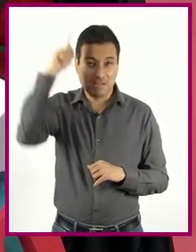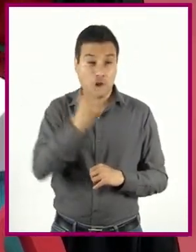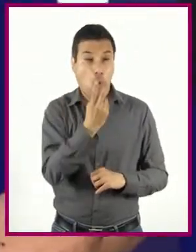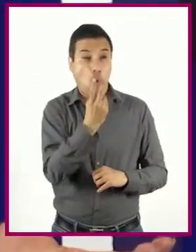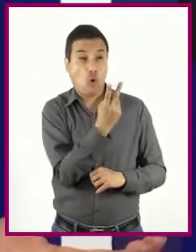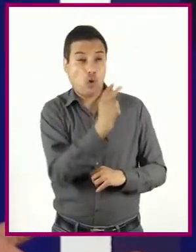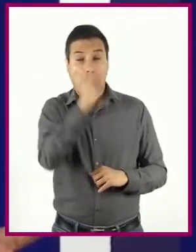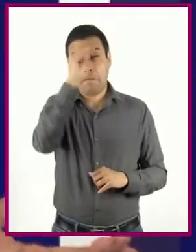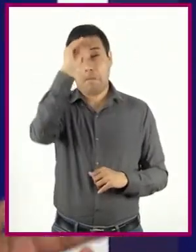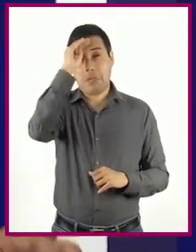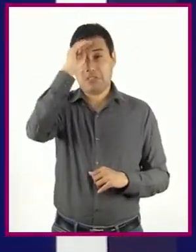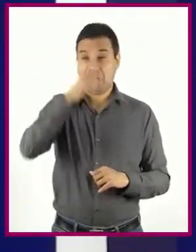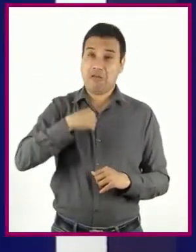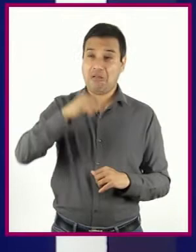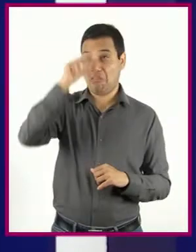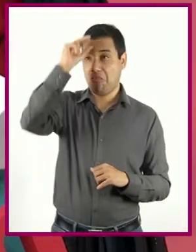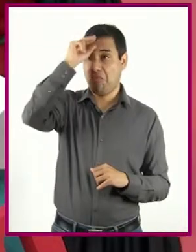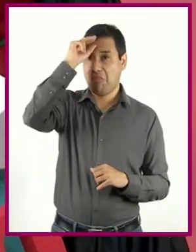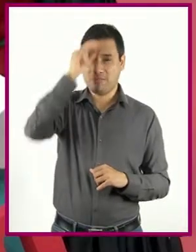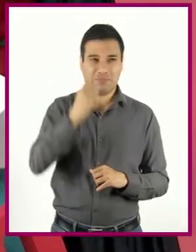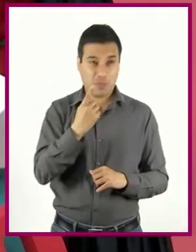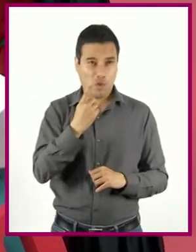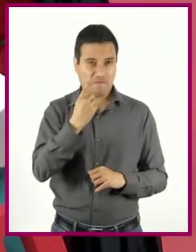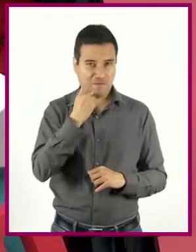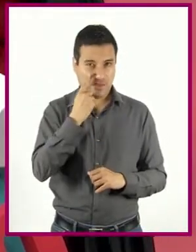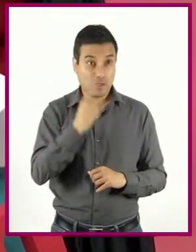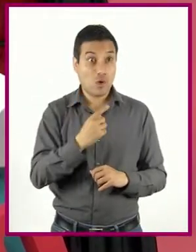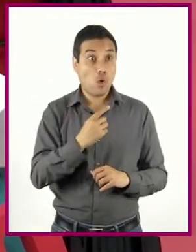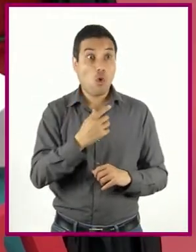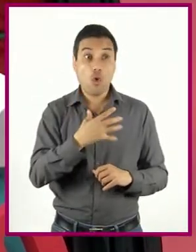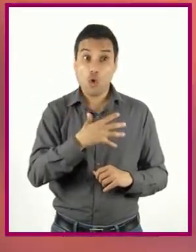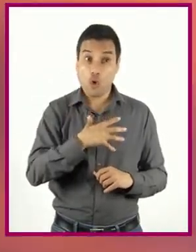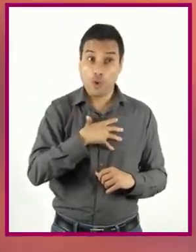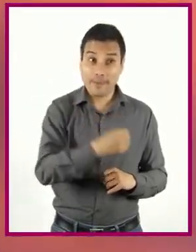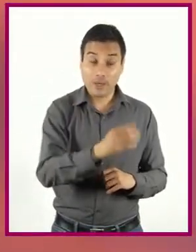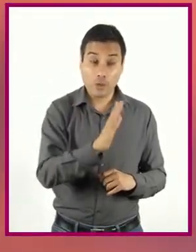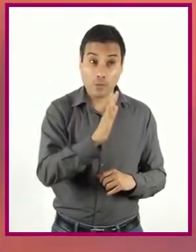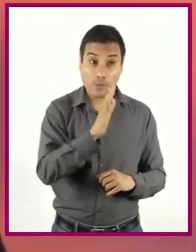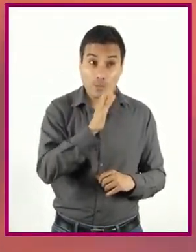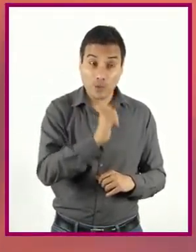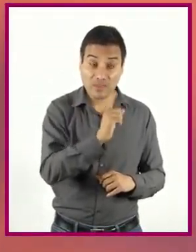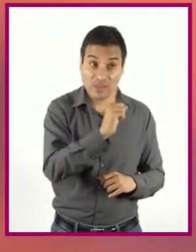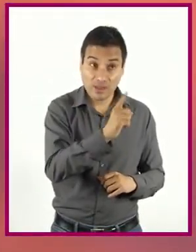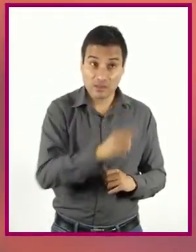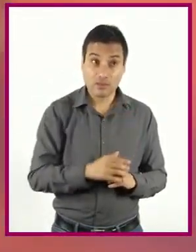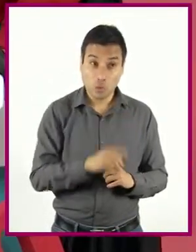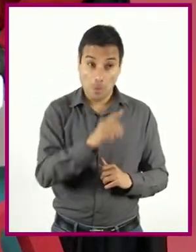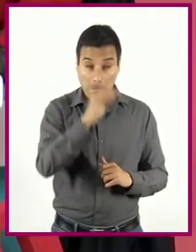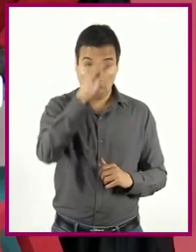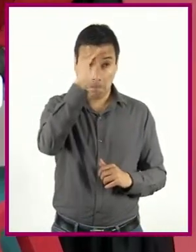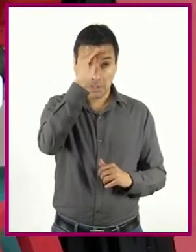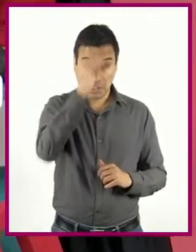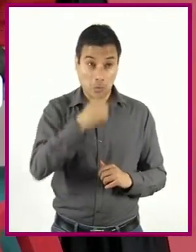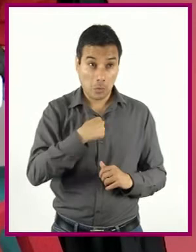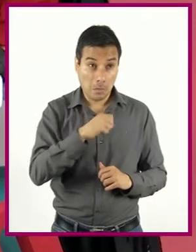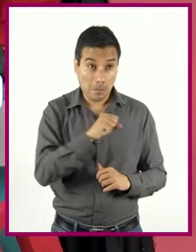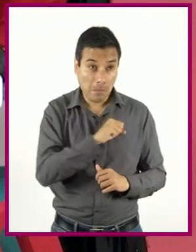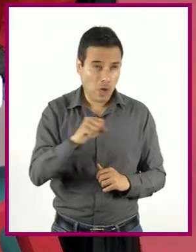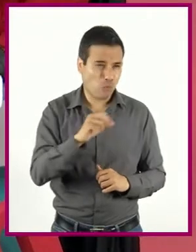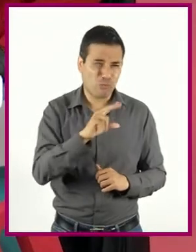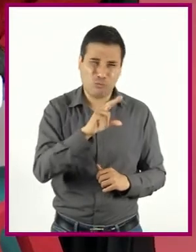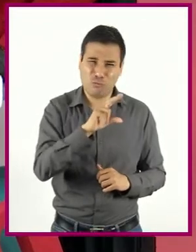ma. Pero ahora verán. No se vale copiar, ¿eh? ¡No! ¡Para que vean que soy malo! Pero